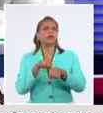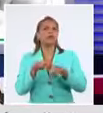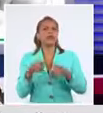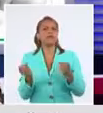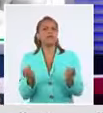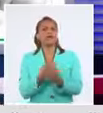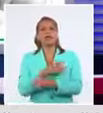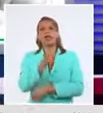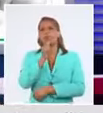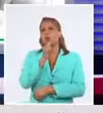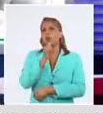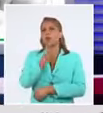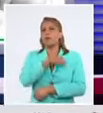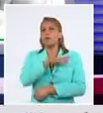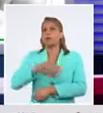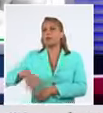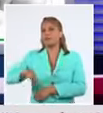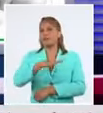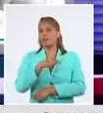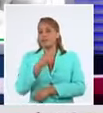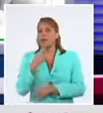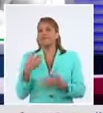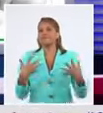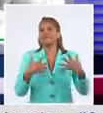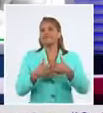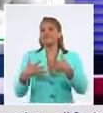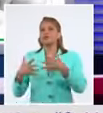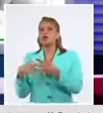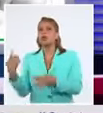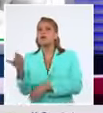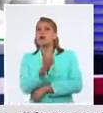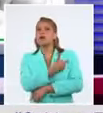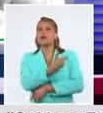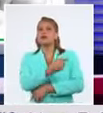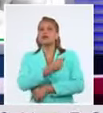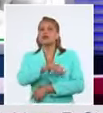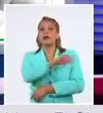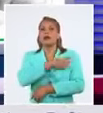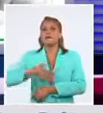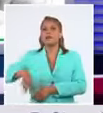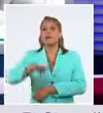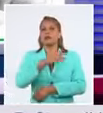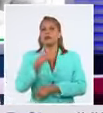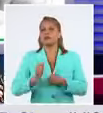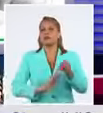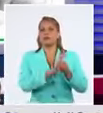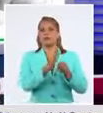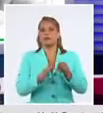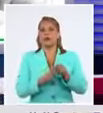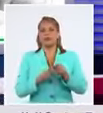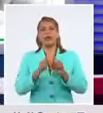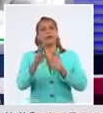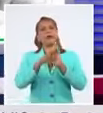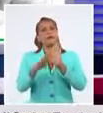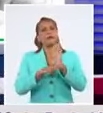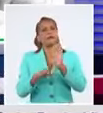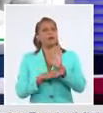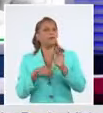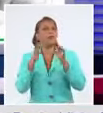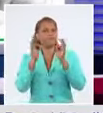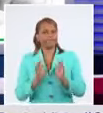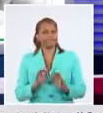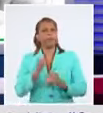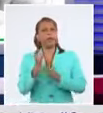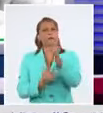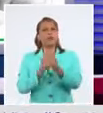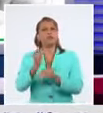de dudas relacionadas con la vacunación masiva anti-COVID-19, el programa, este proceso que ha comenzado en